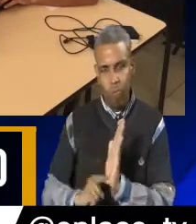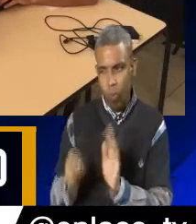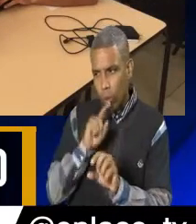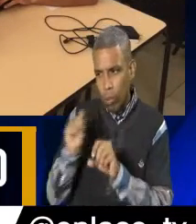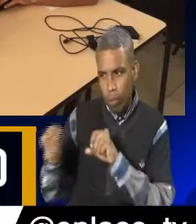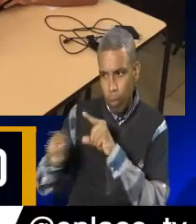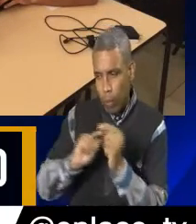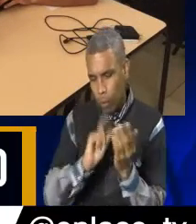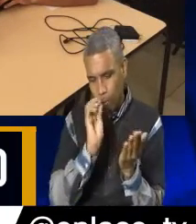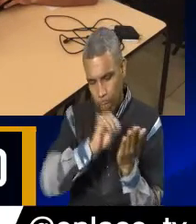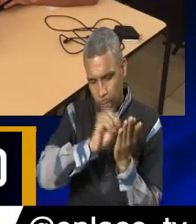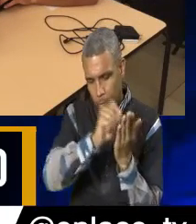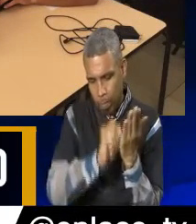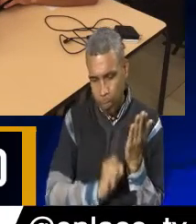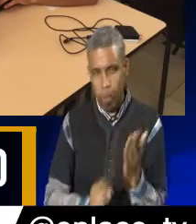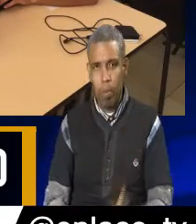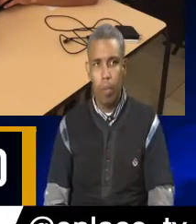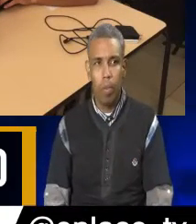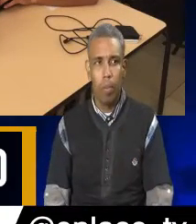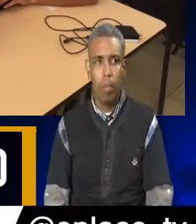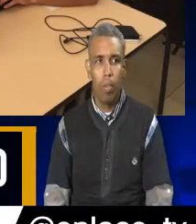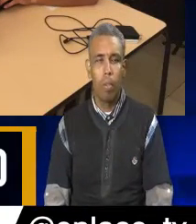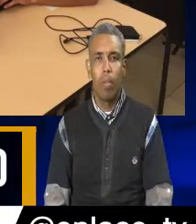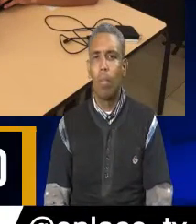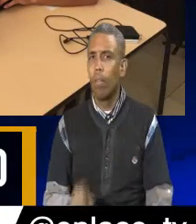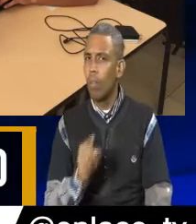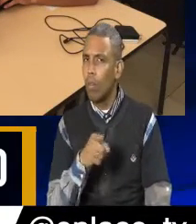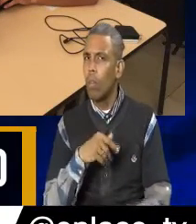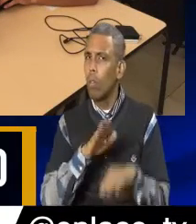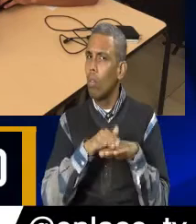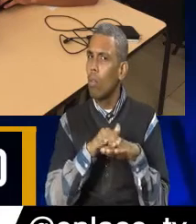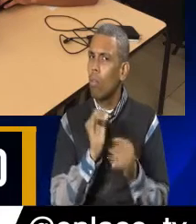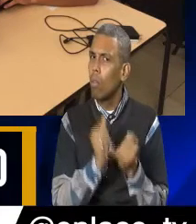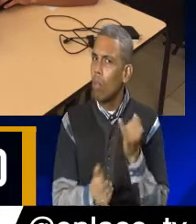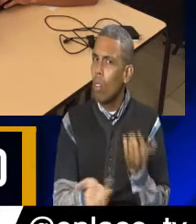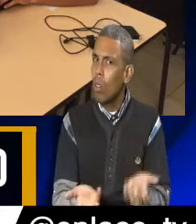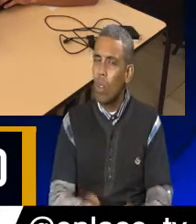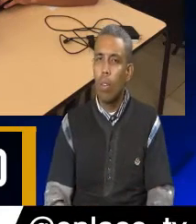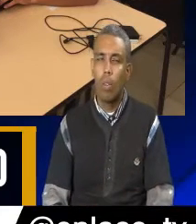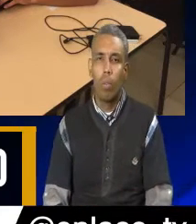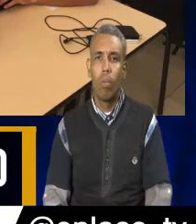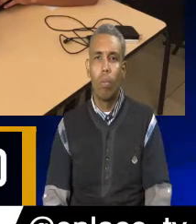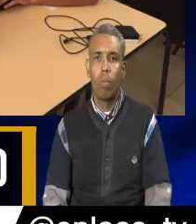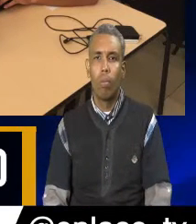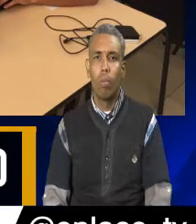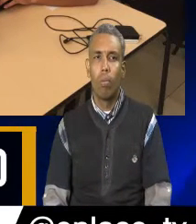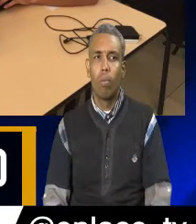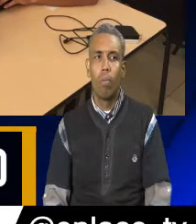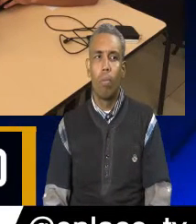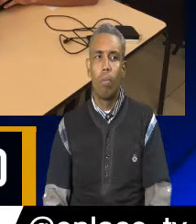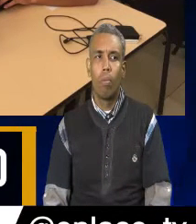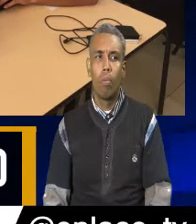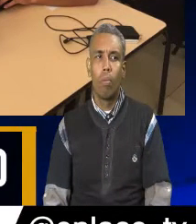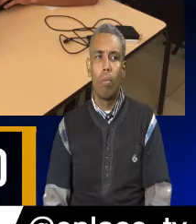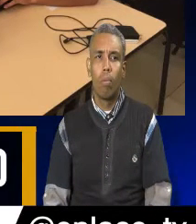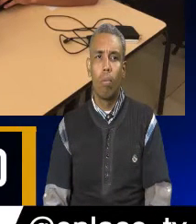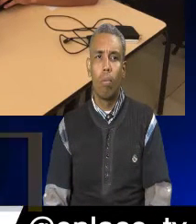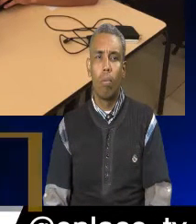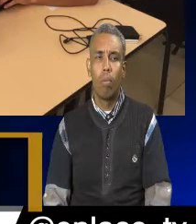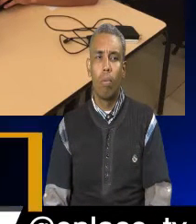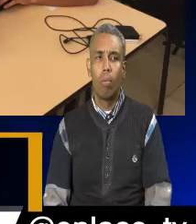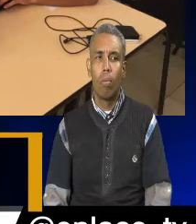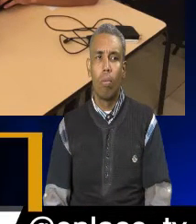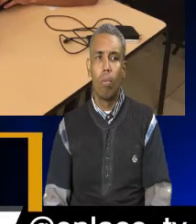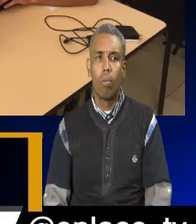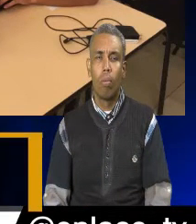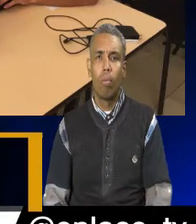que tiene en su vivienda. ¿Cuál es la invitación que usted hace a esta hora para estas personas? que se acerquen, en este momento a la